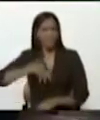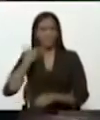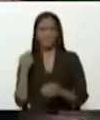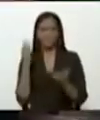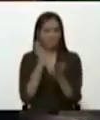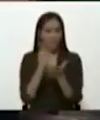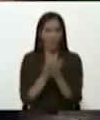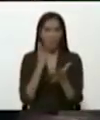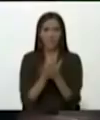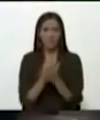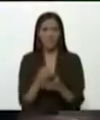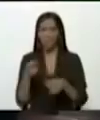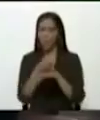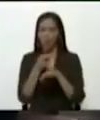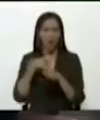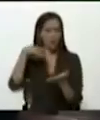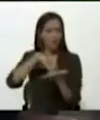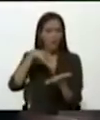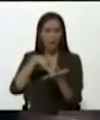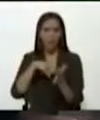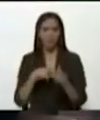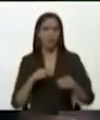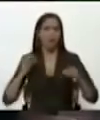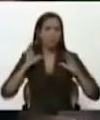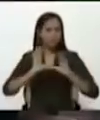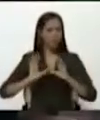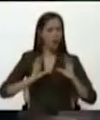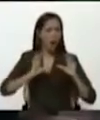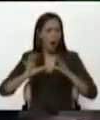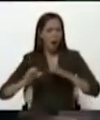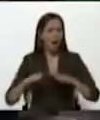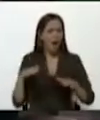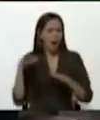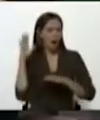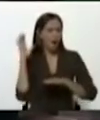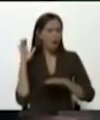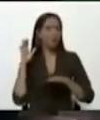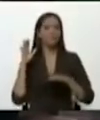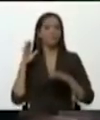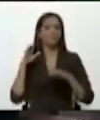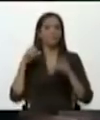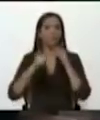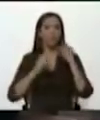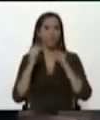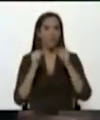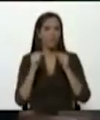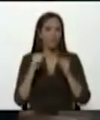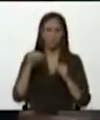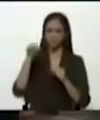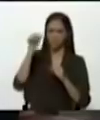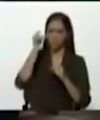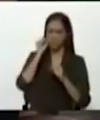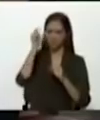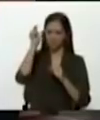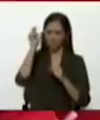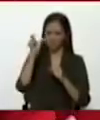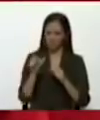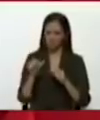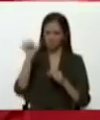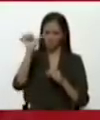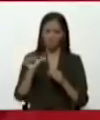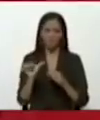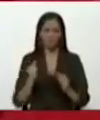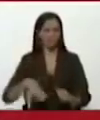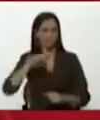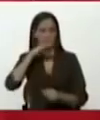que Lacaba le lanzaba un reggaetón por Twitter porque el tipo era un eficaz, un balurdo. ¿Dónde estaba